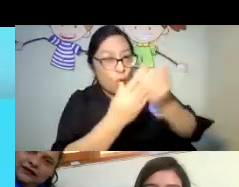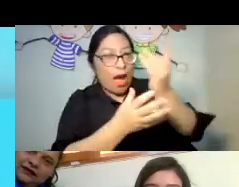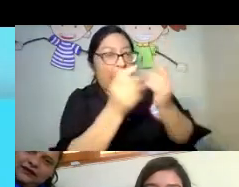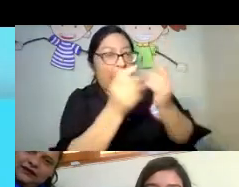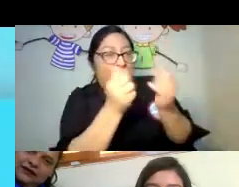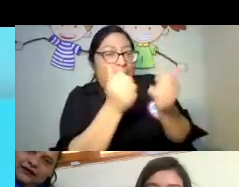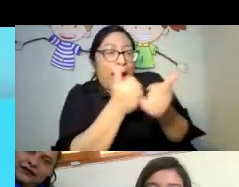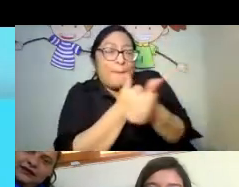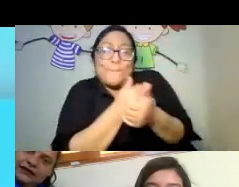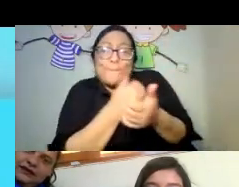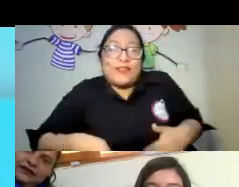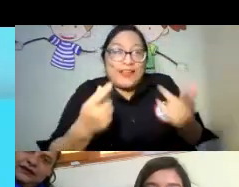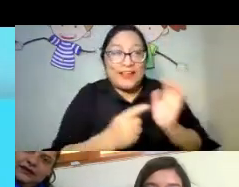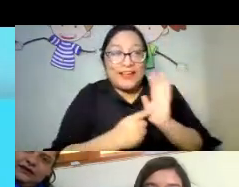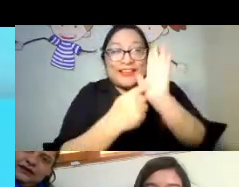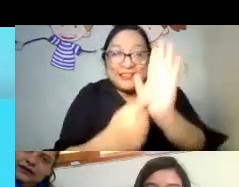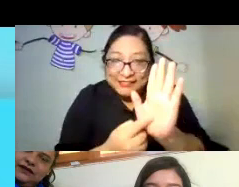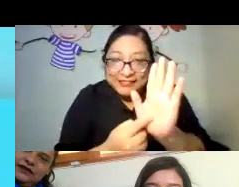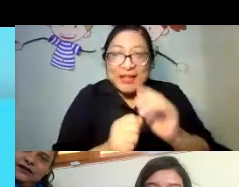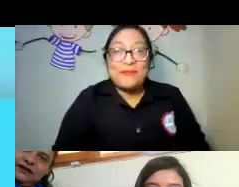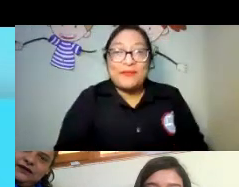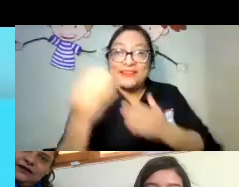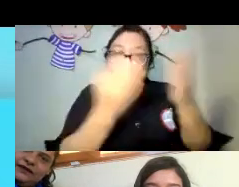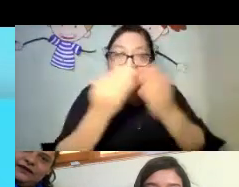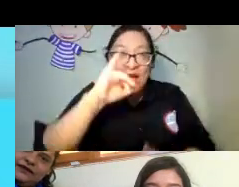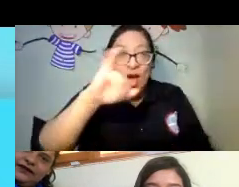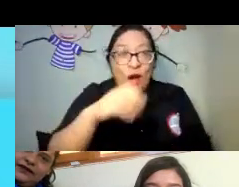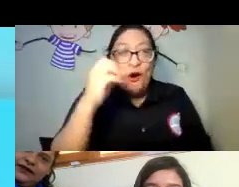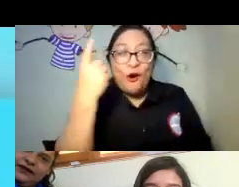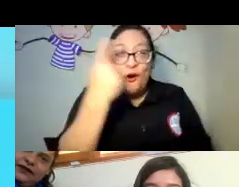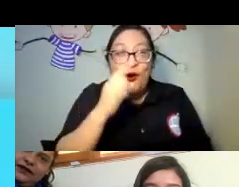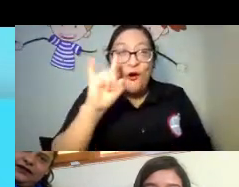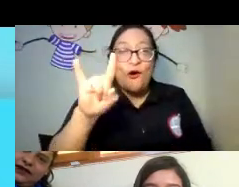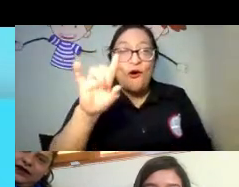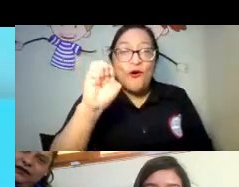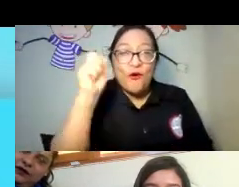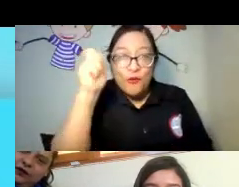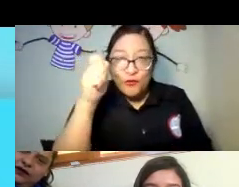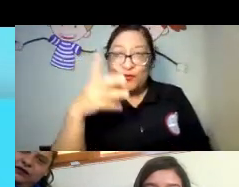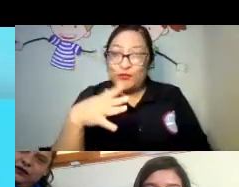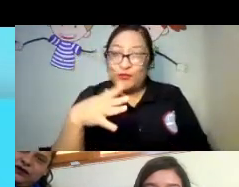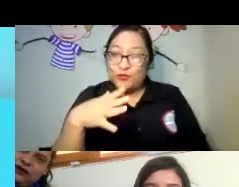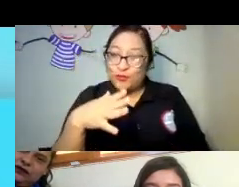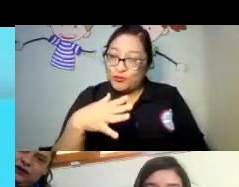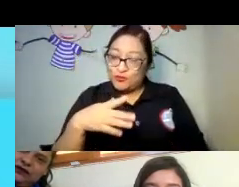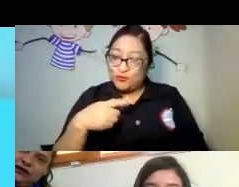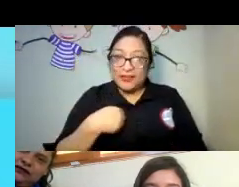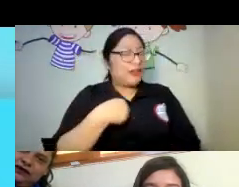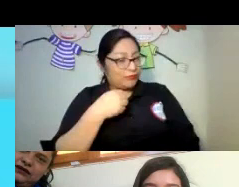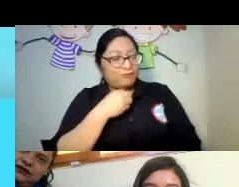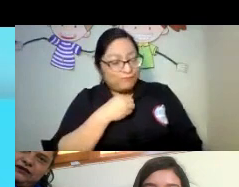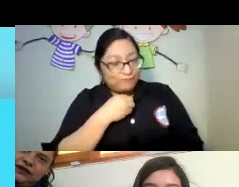Se presenta el estudiante Josué Barrios junto a su mamá. Yo te quiero decir que tú eres una persona